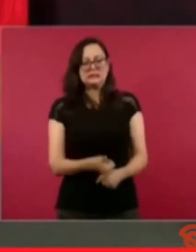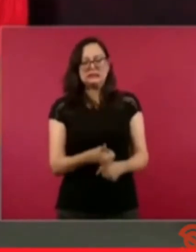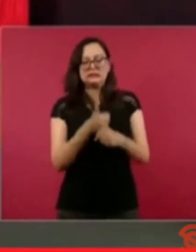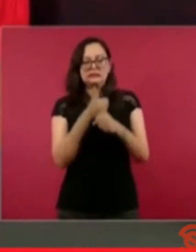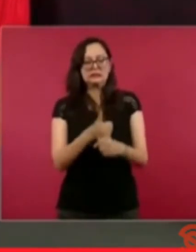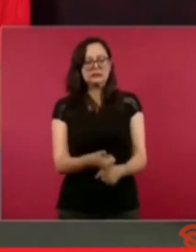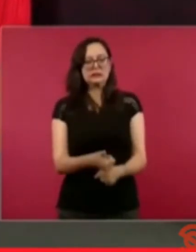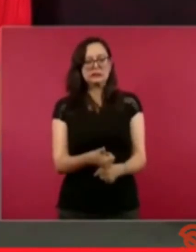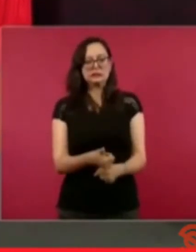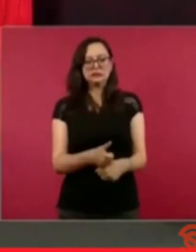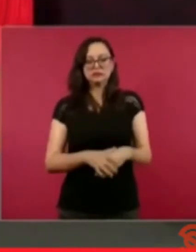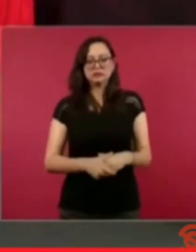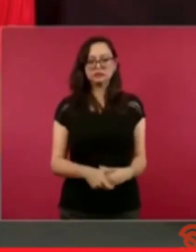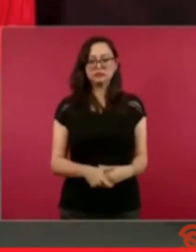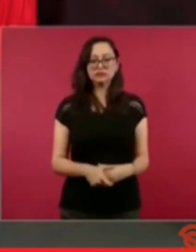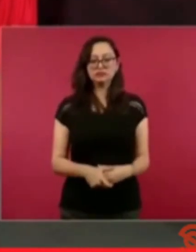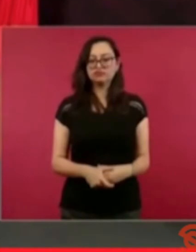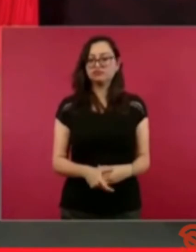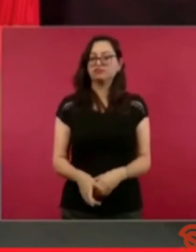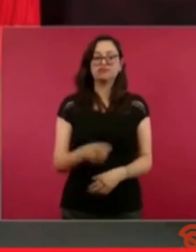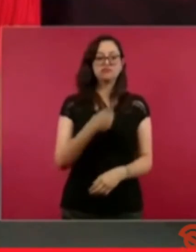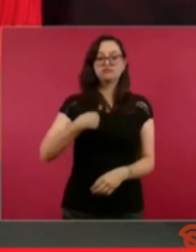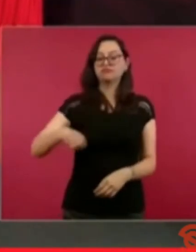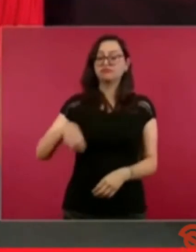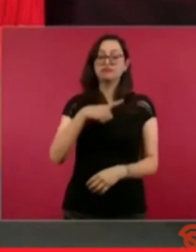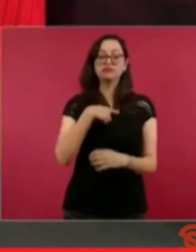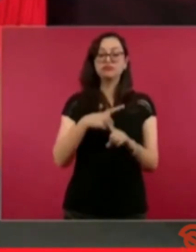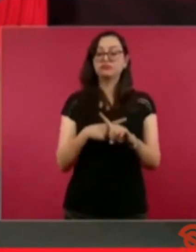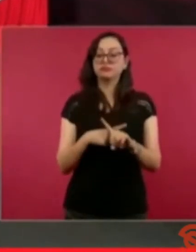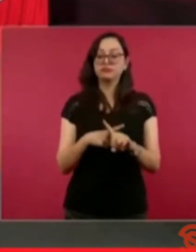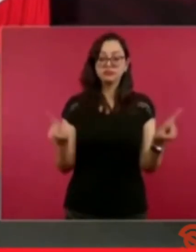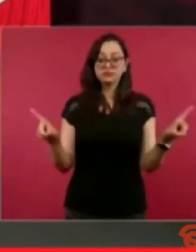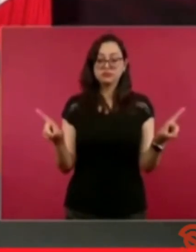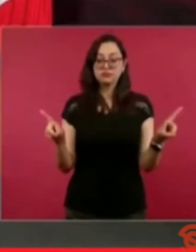enfrentar el mal haciendo el bien.